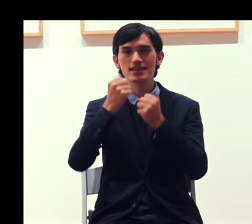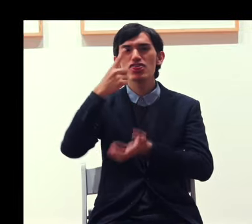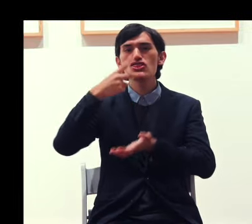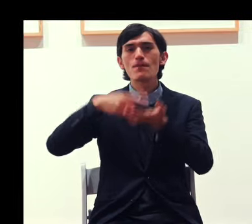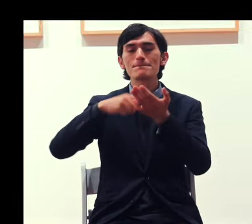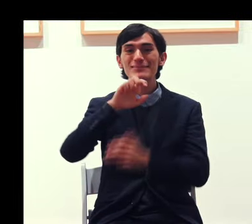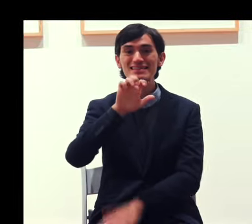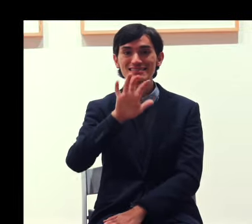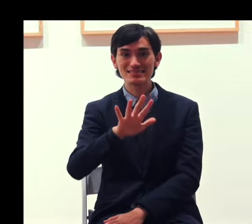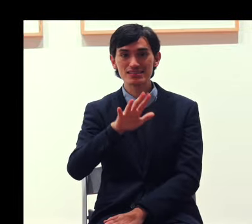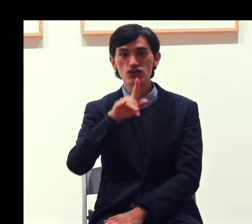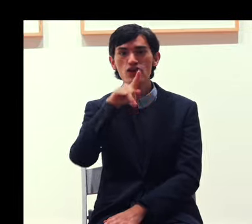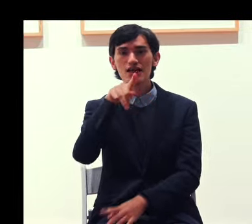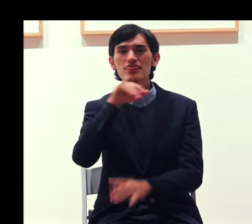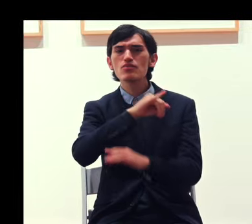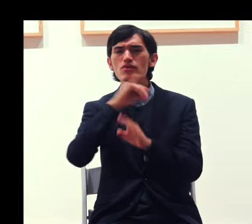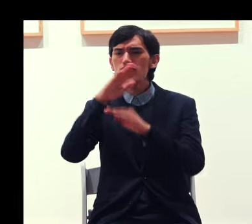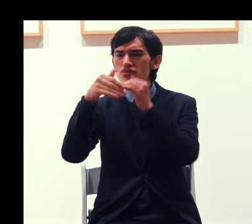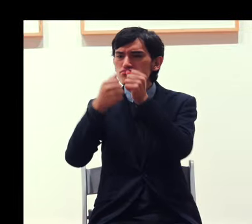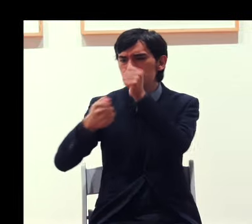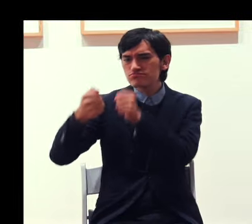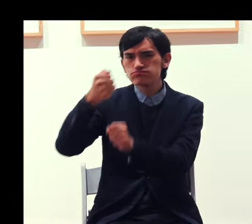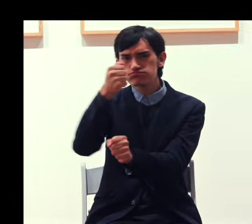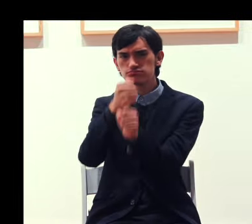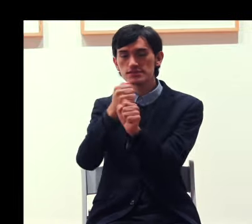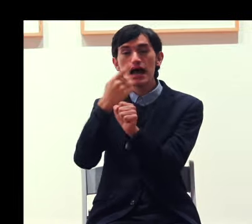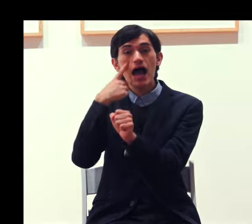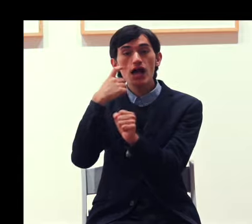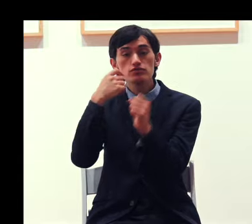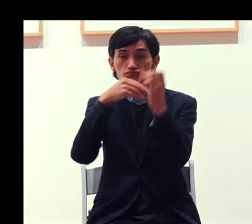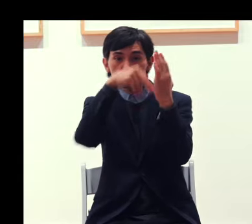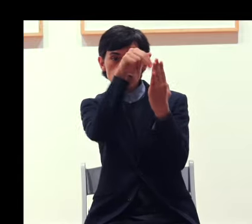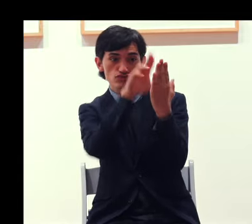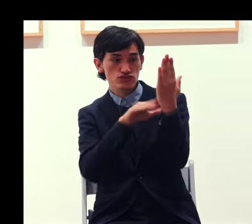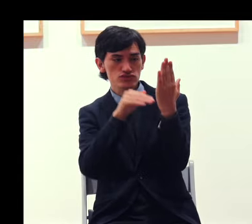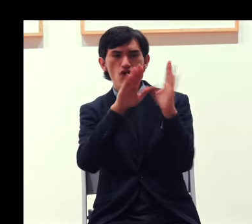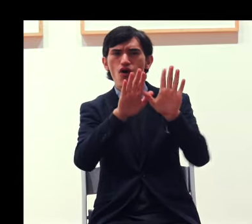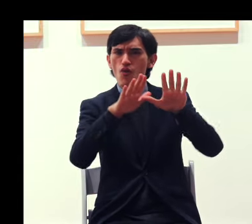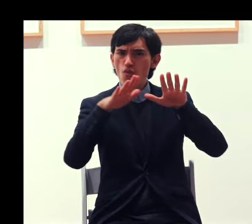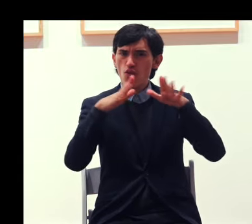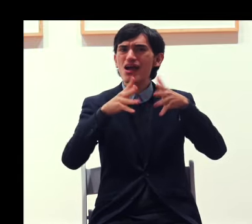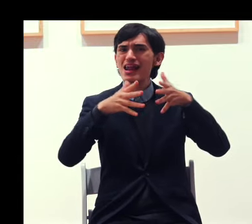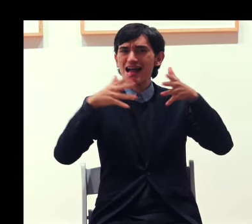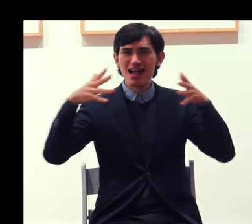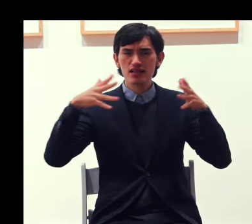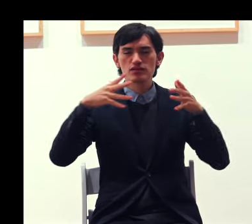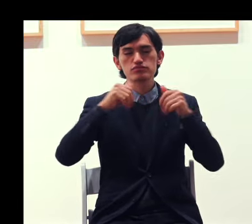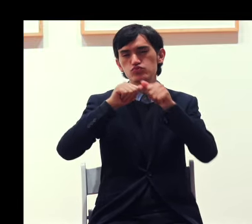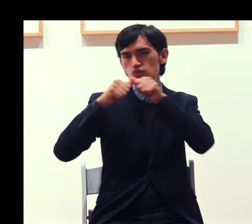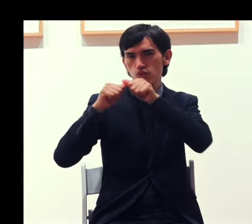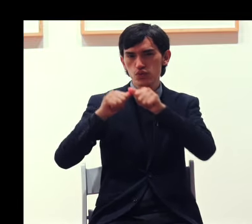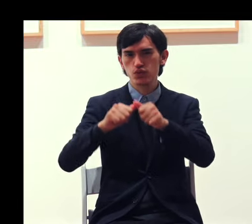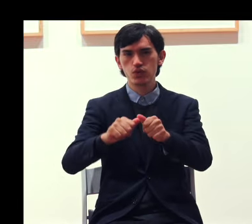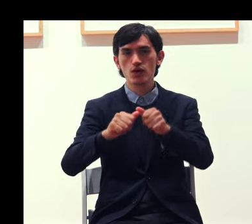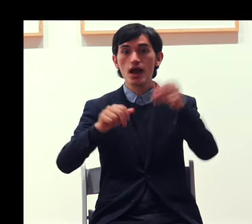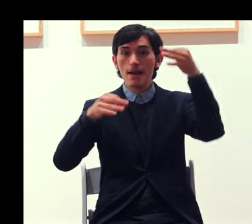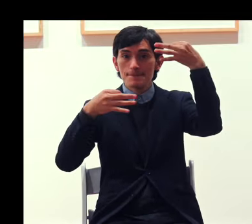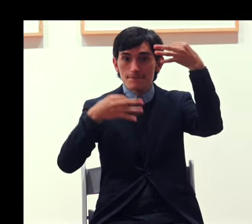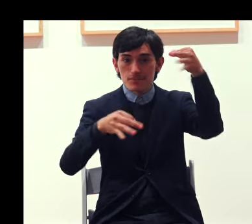plano de Teupa III del 2005 es reemplazado por un azul alusivo, ampliado, gigante,